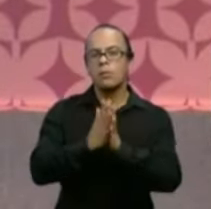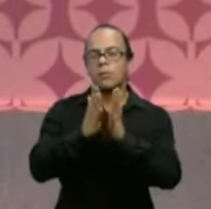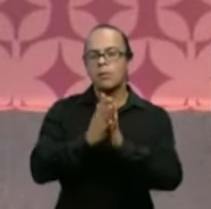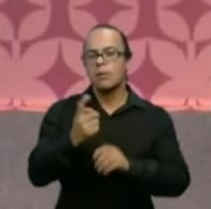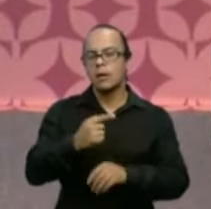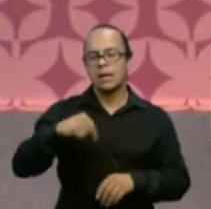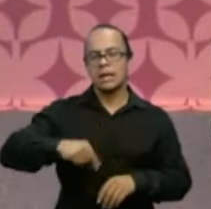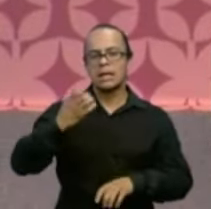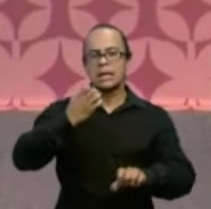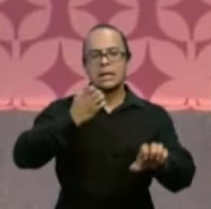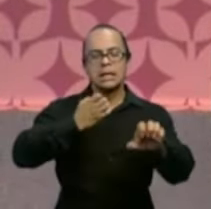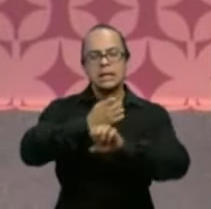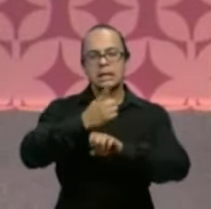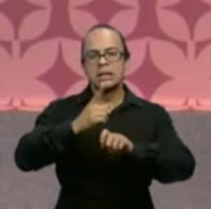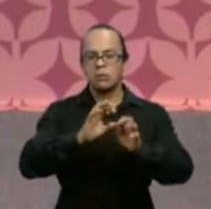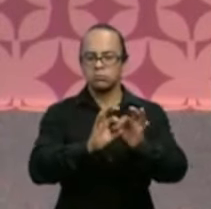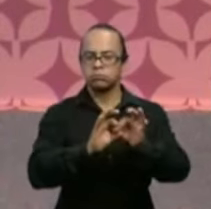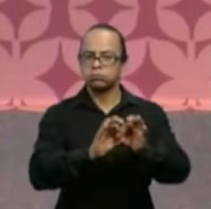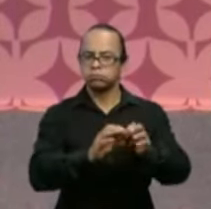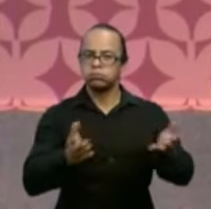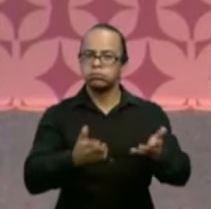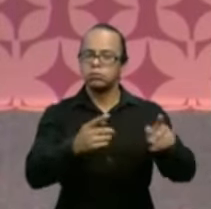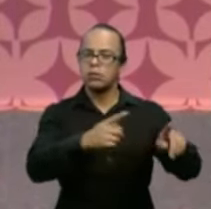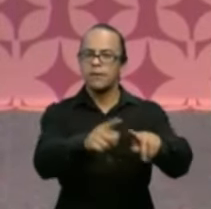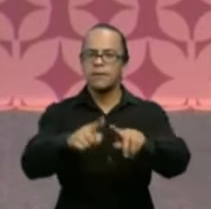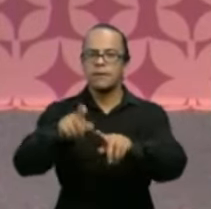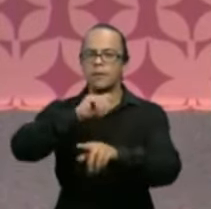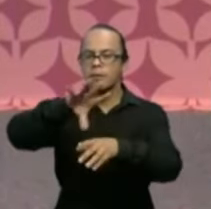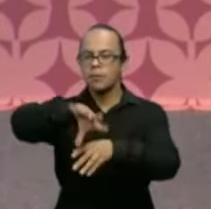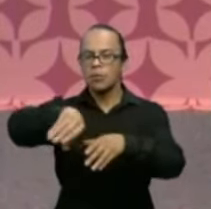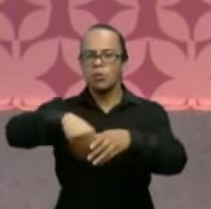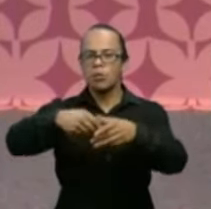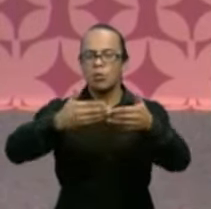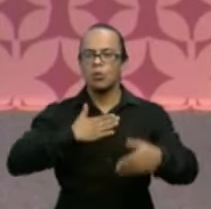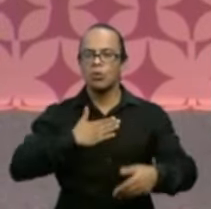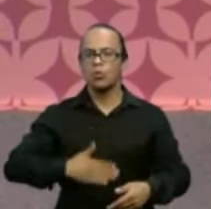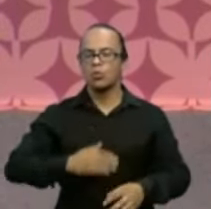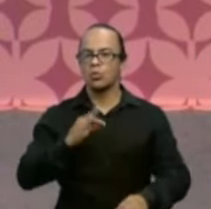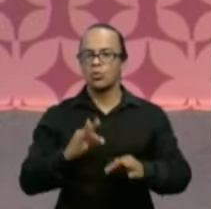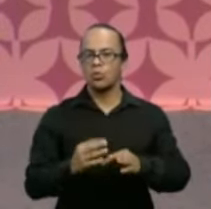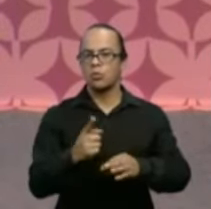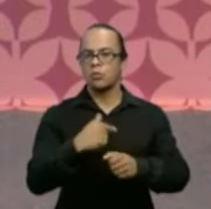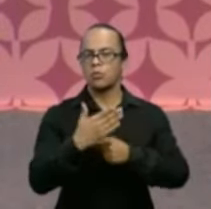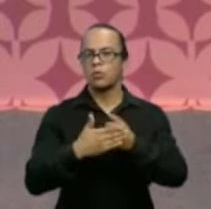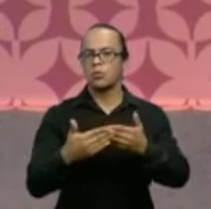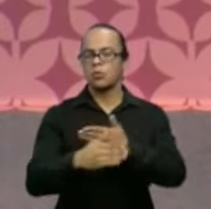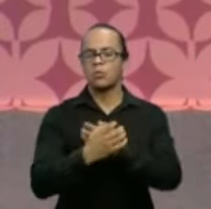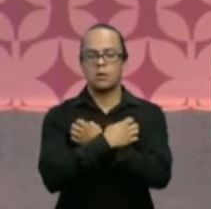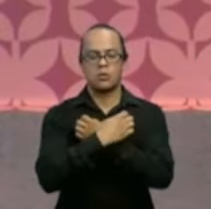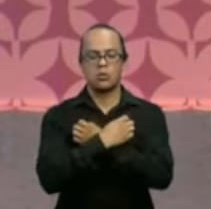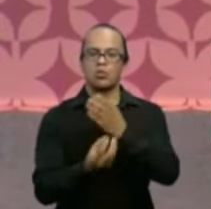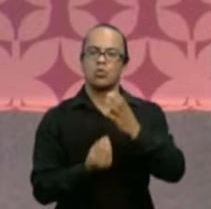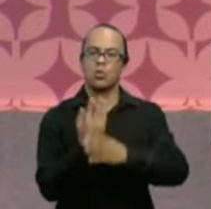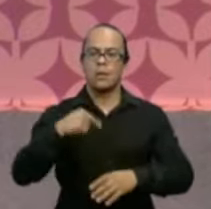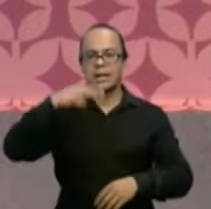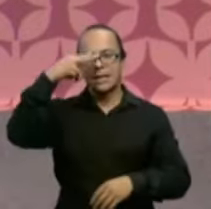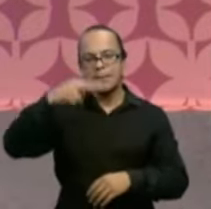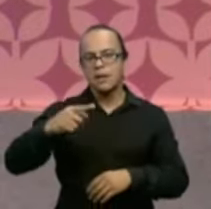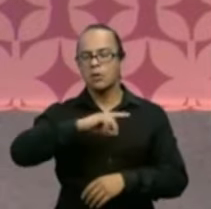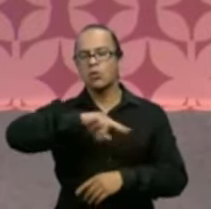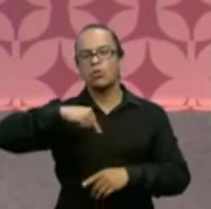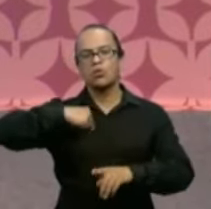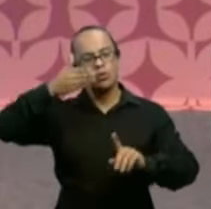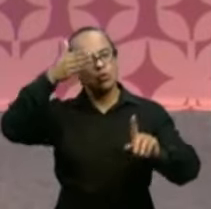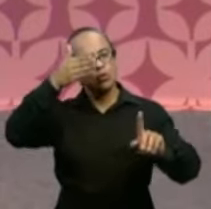florezca una educación incluyente, plural y democrática en el marco de la nueva escuela mexicana. Nos